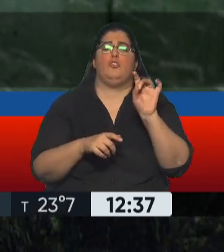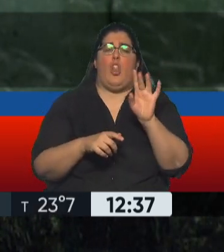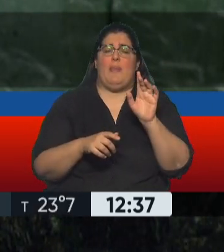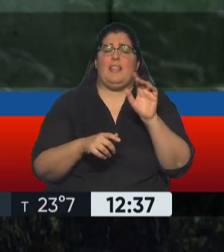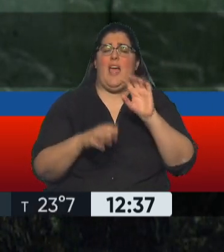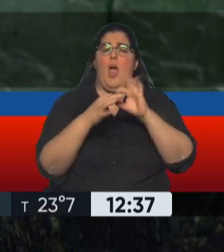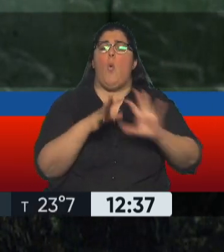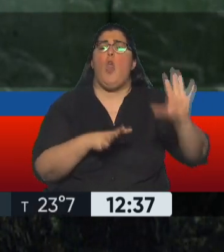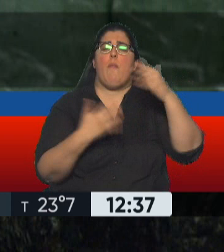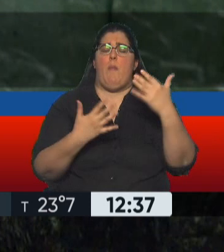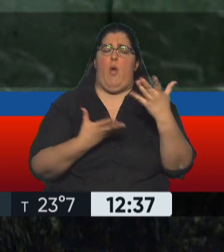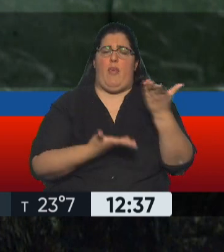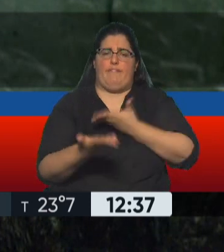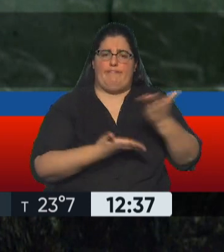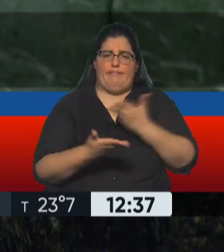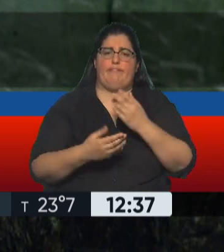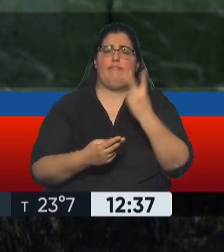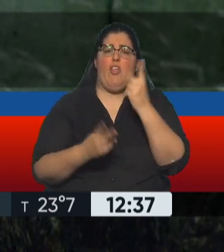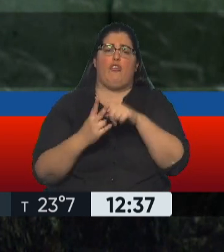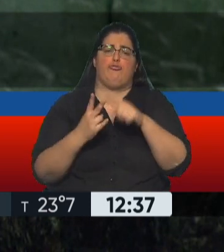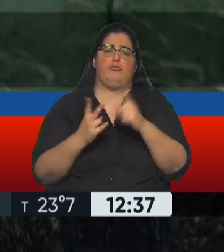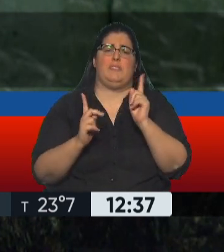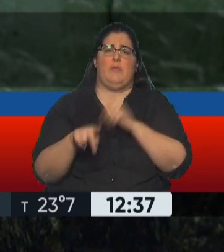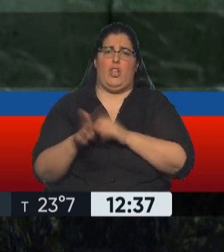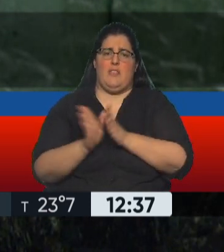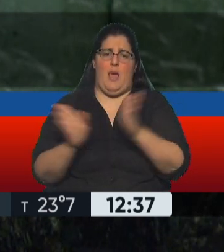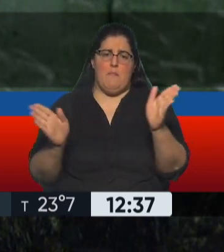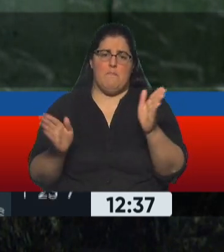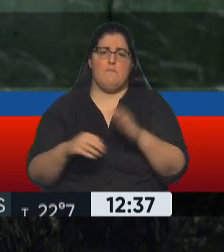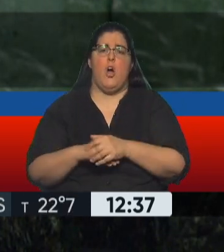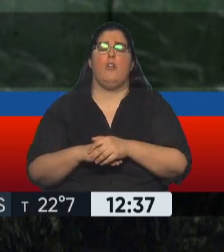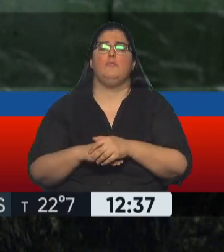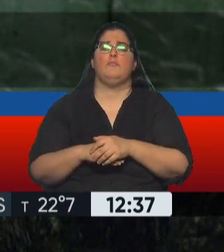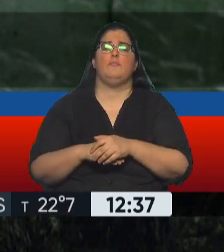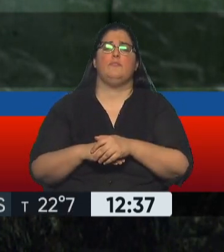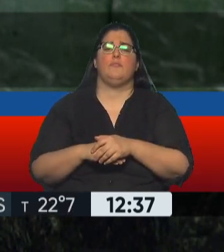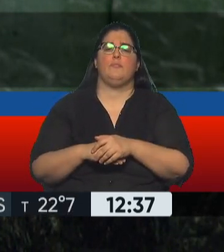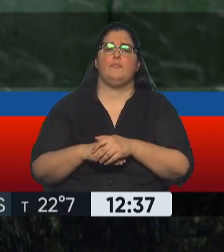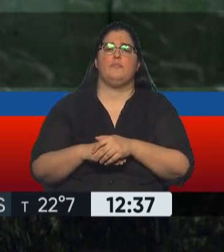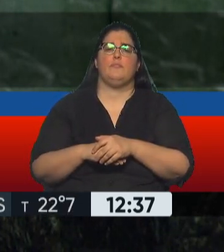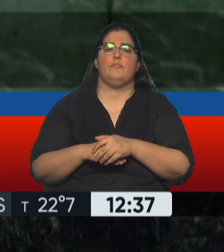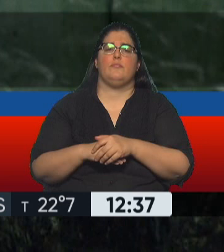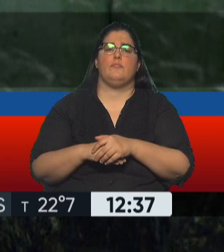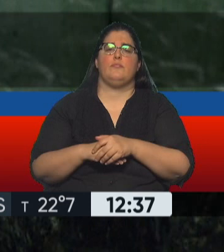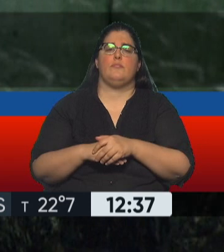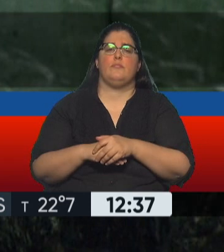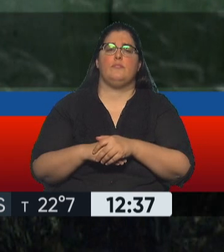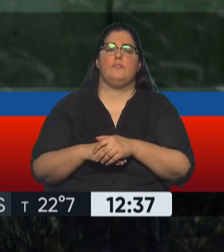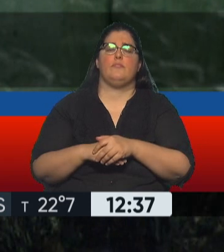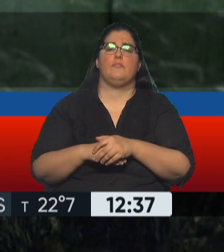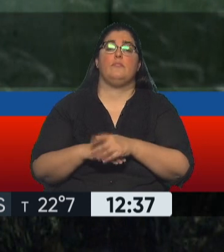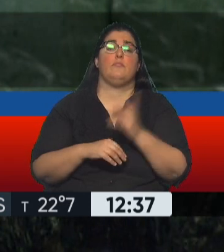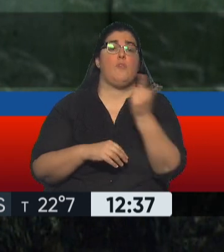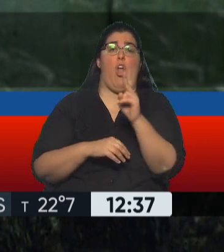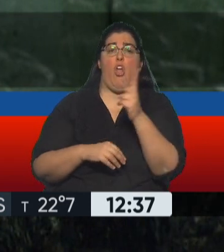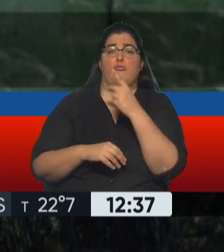beides zugleich: Zusammenarbeit mit China suchen, wo Zusammenarbeit in beiderseitigem Interesse oder